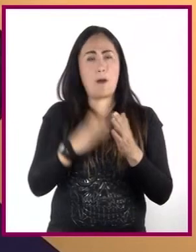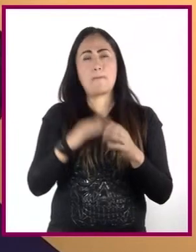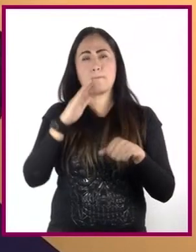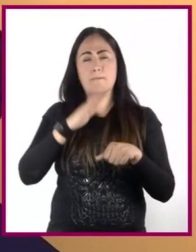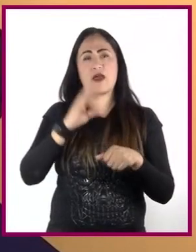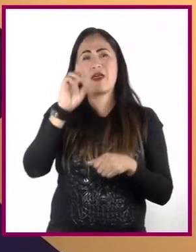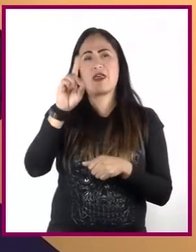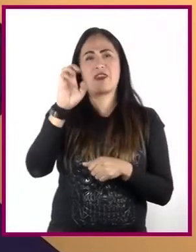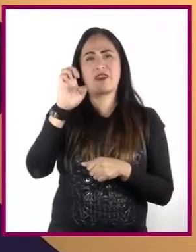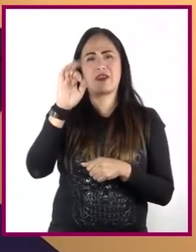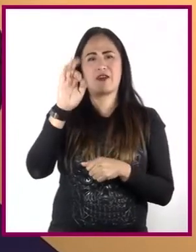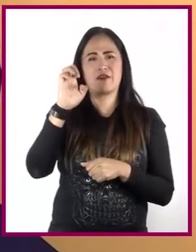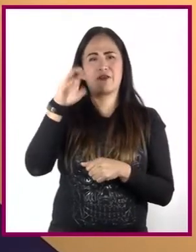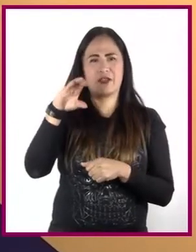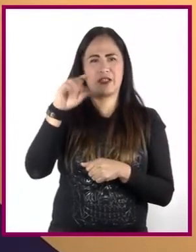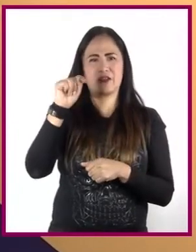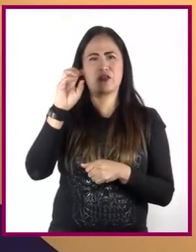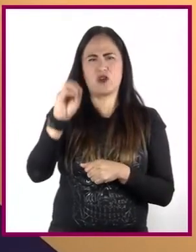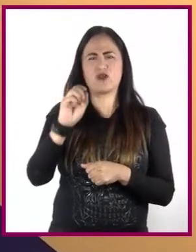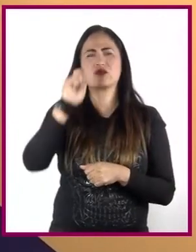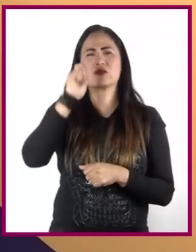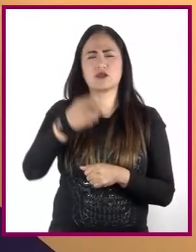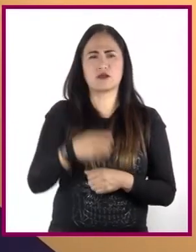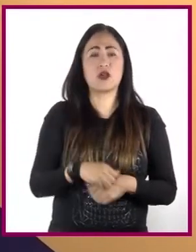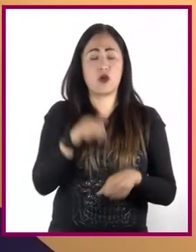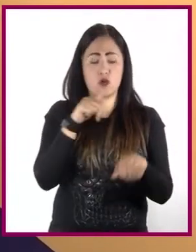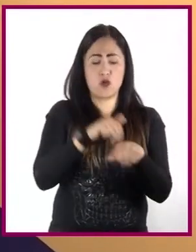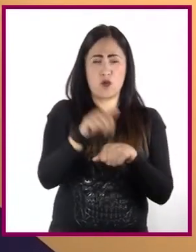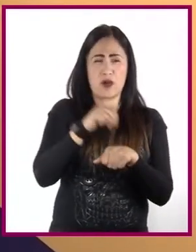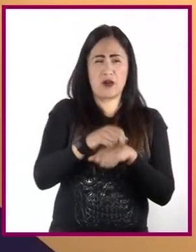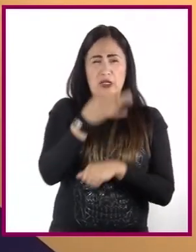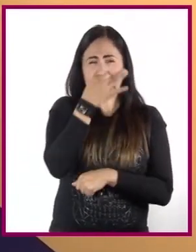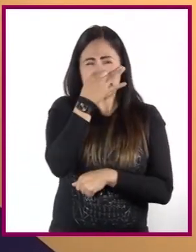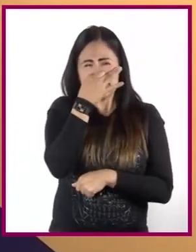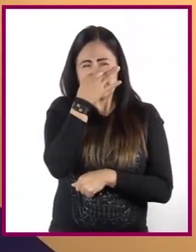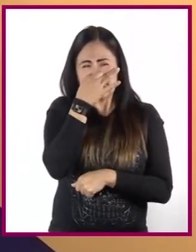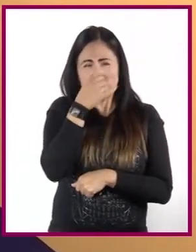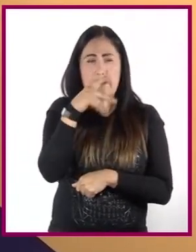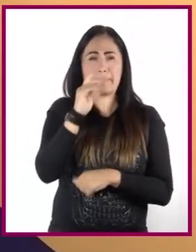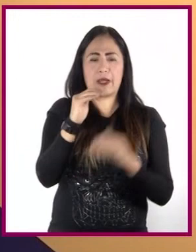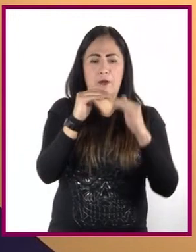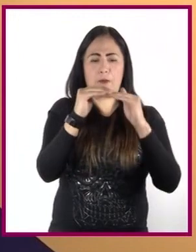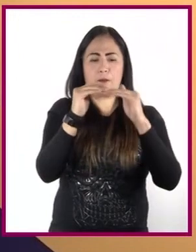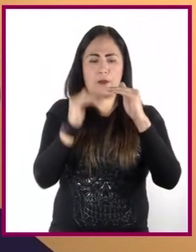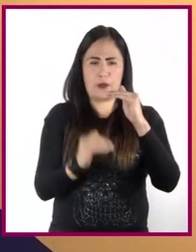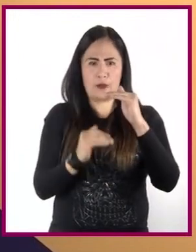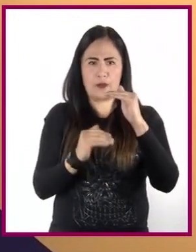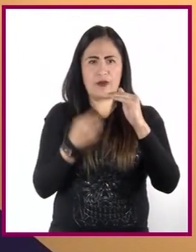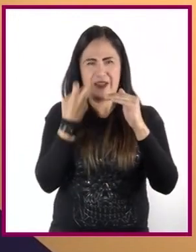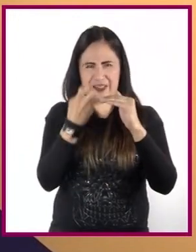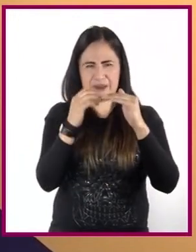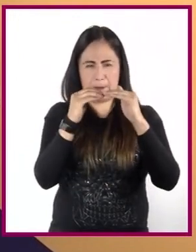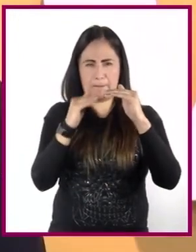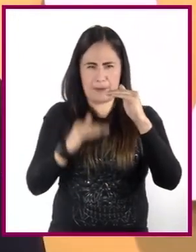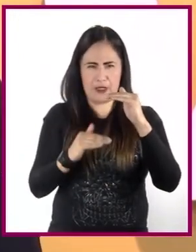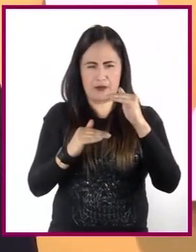Por defecto es en el caso que el número sea cercano pero menor que el que se usa de